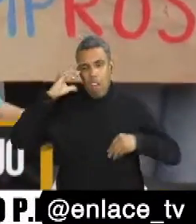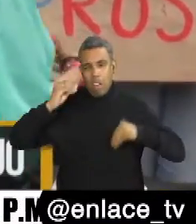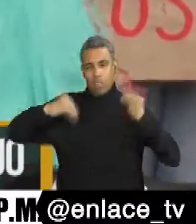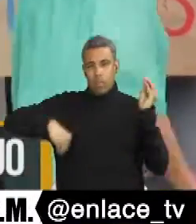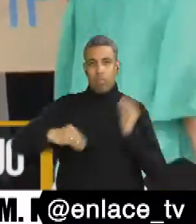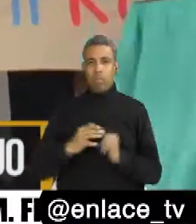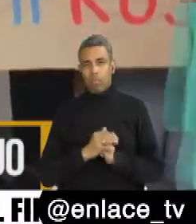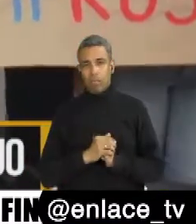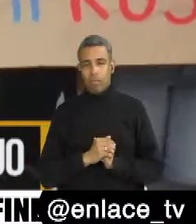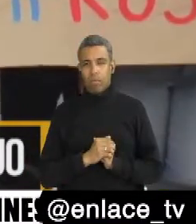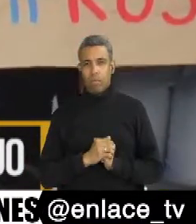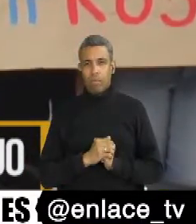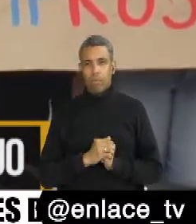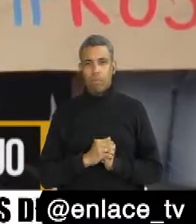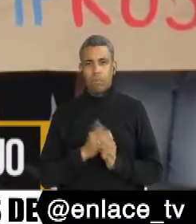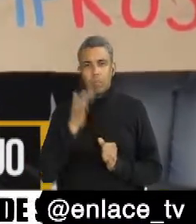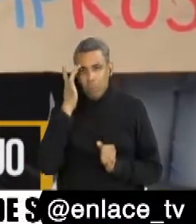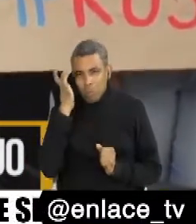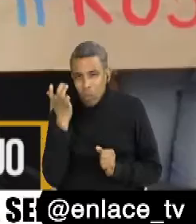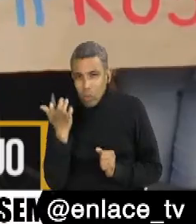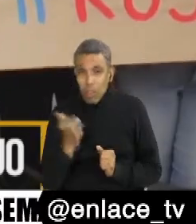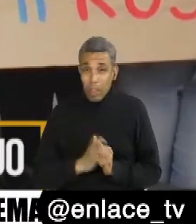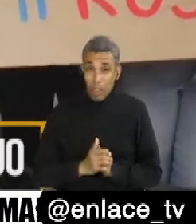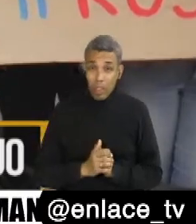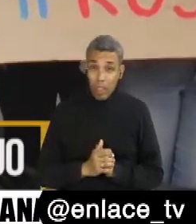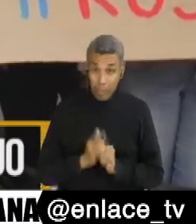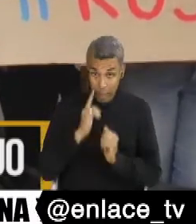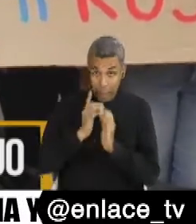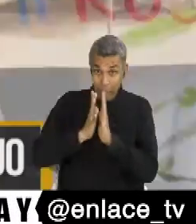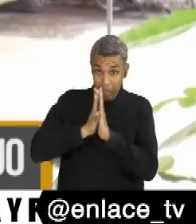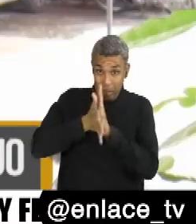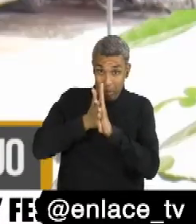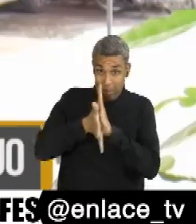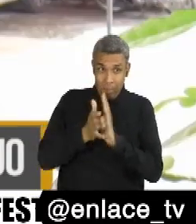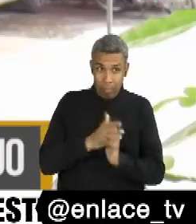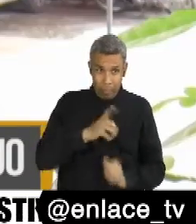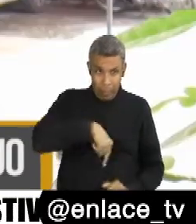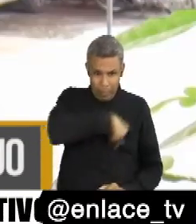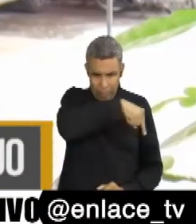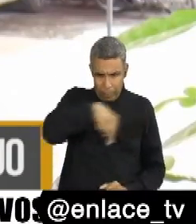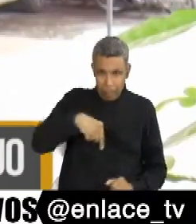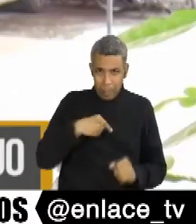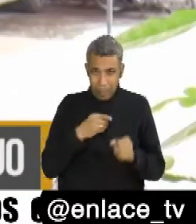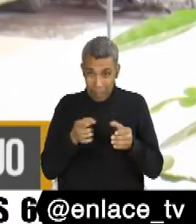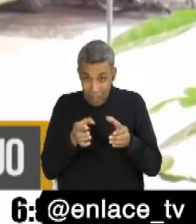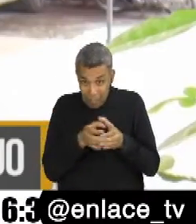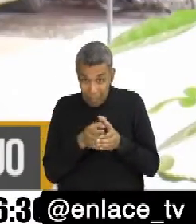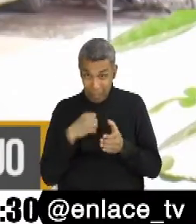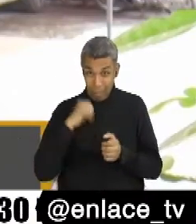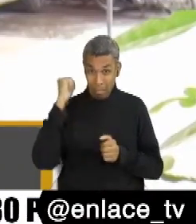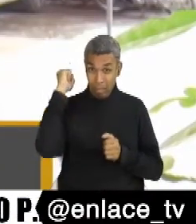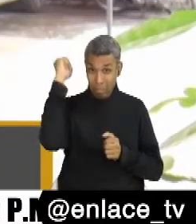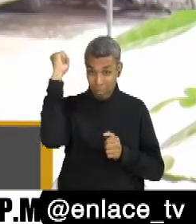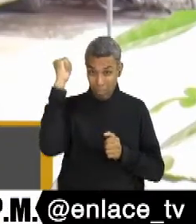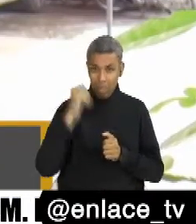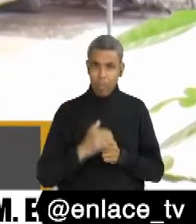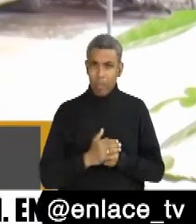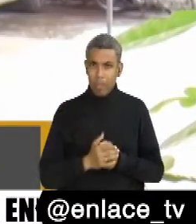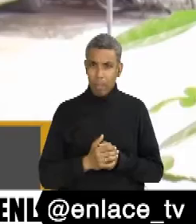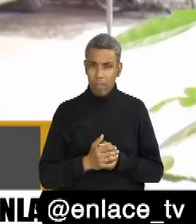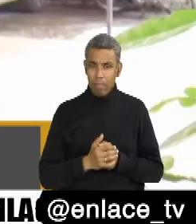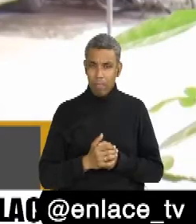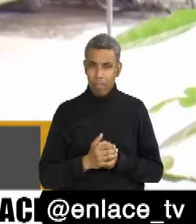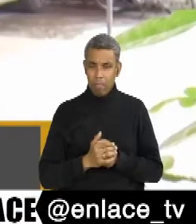que es incierto por la actual situación política del país. Como dirigentes y nosotros como sindicato, ponemos nuestra parte de tranquilidad